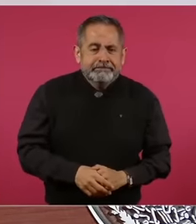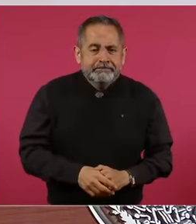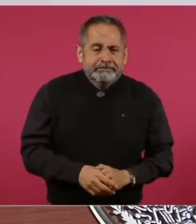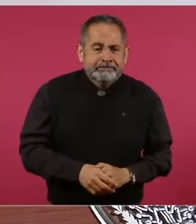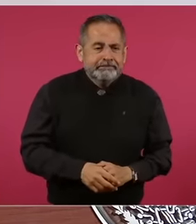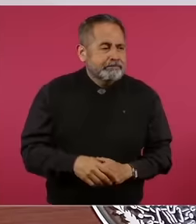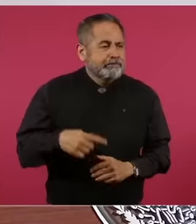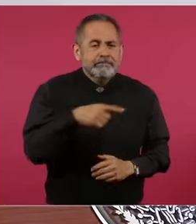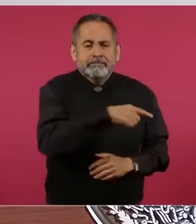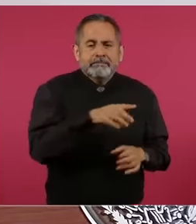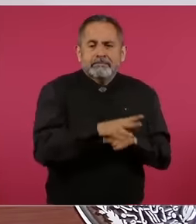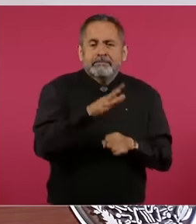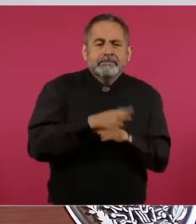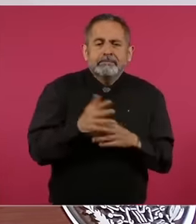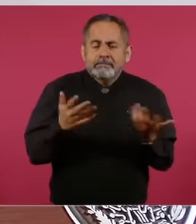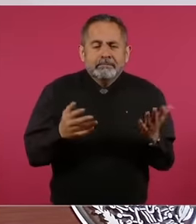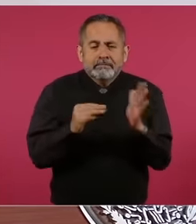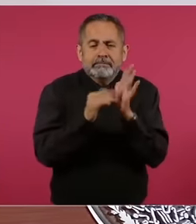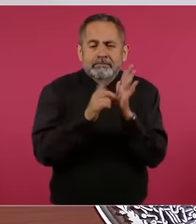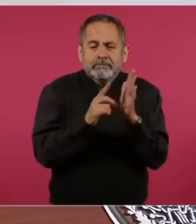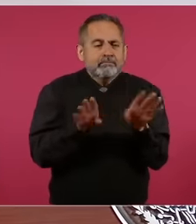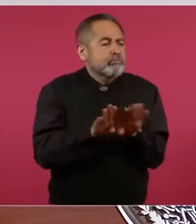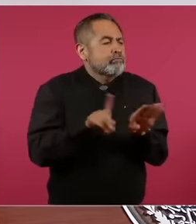¿qué método?